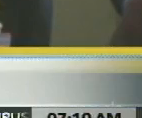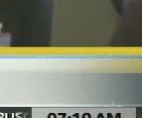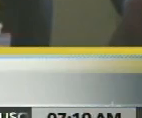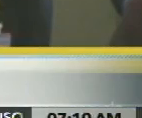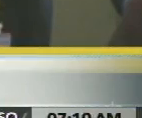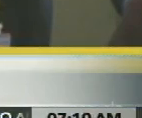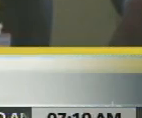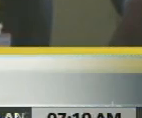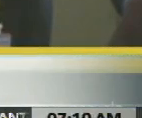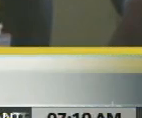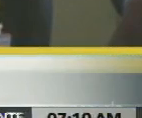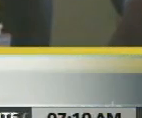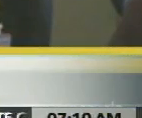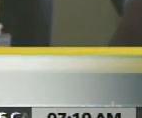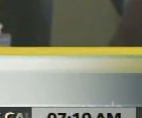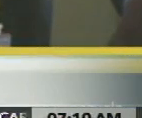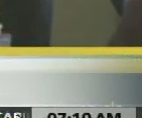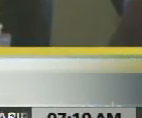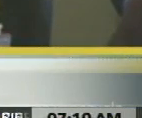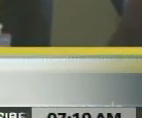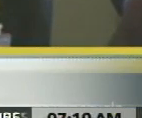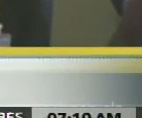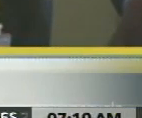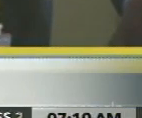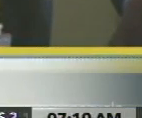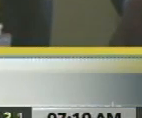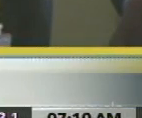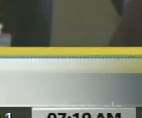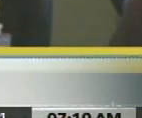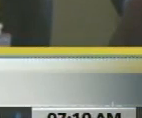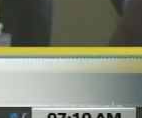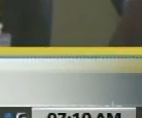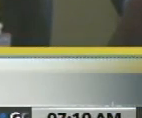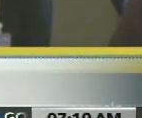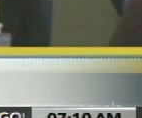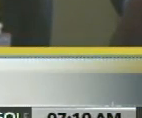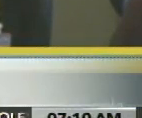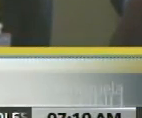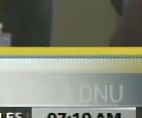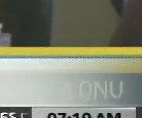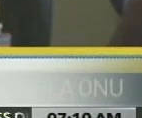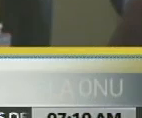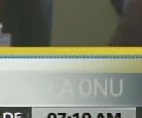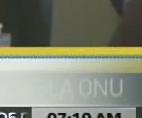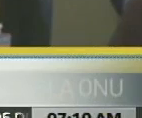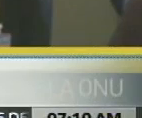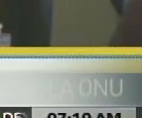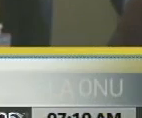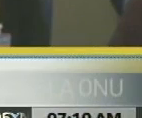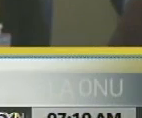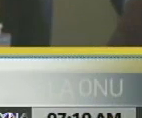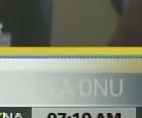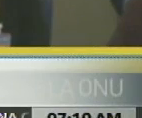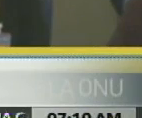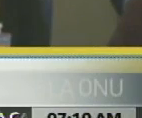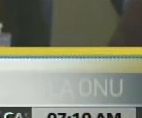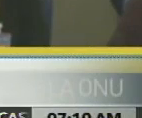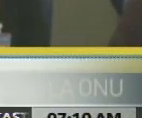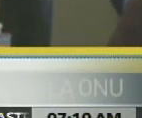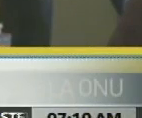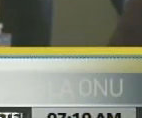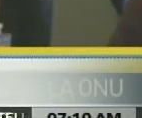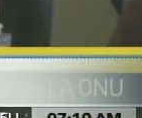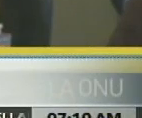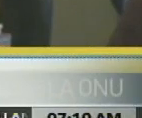modelo democrático, protagónico y participativo, el presidente Nicolás Maduro Moros creó el Consejo Presidencial de Gobierno Popular de los Pueblos y